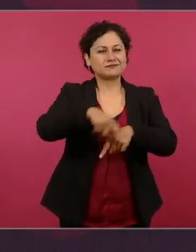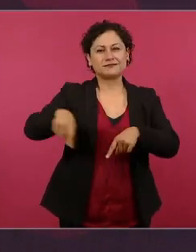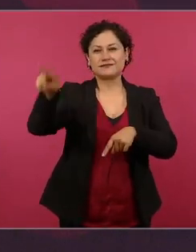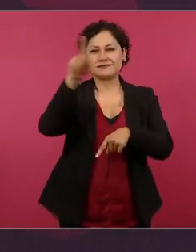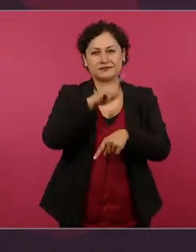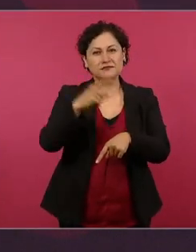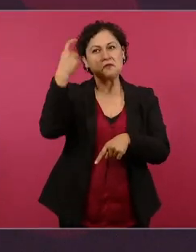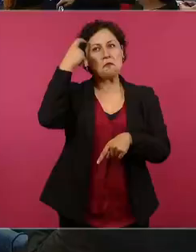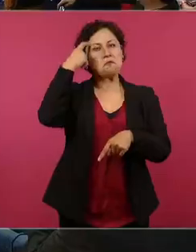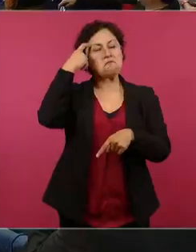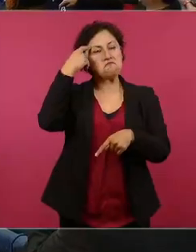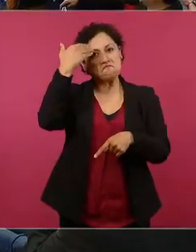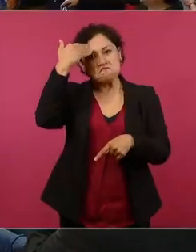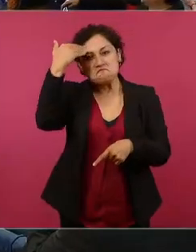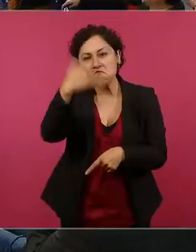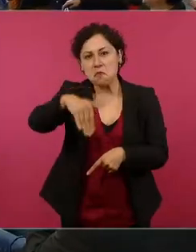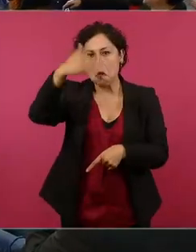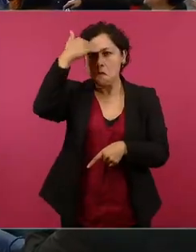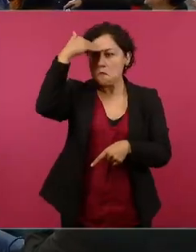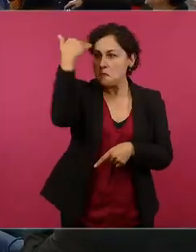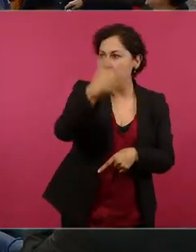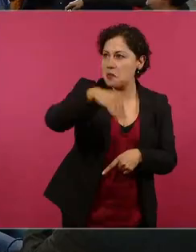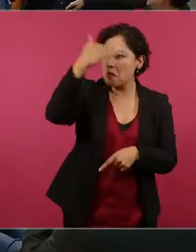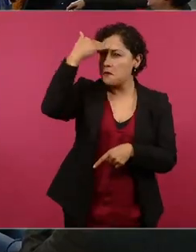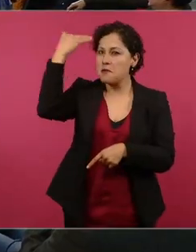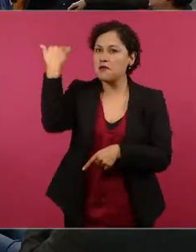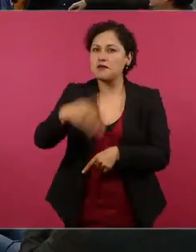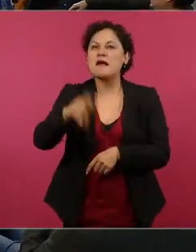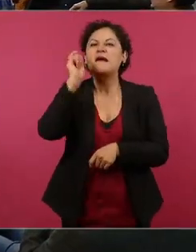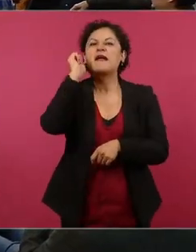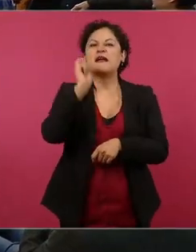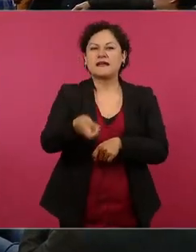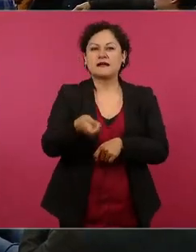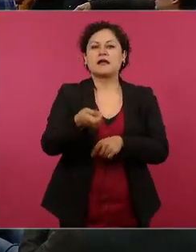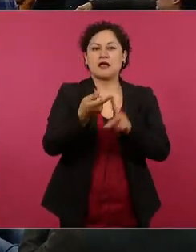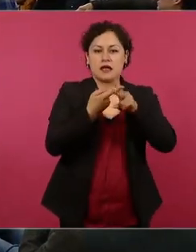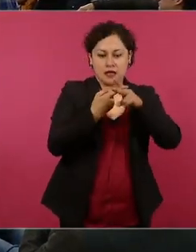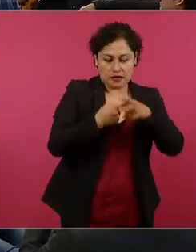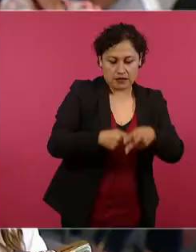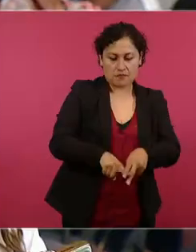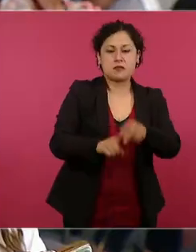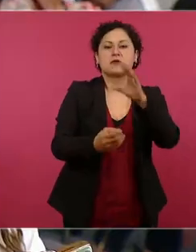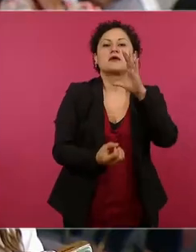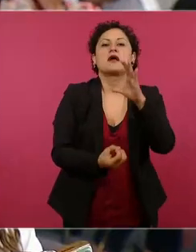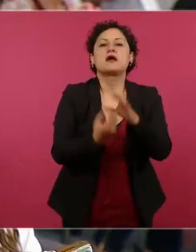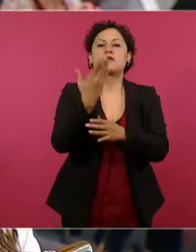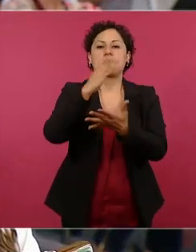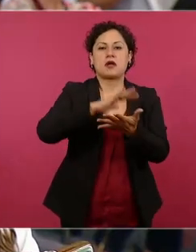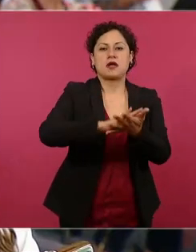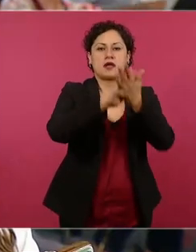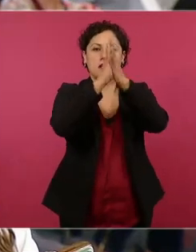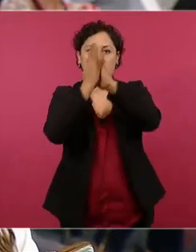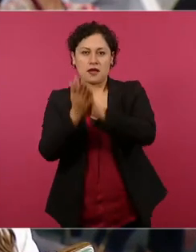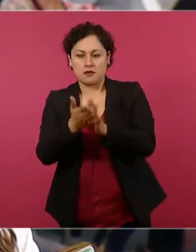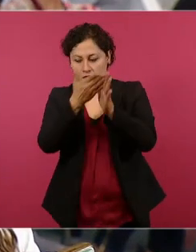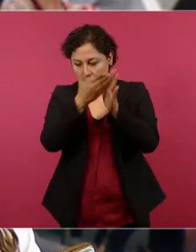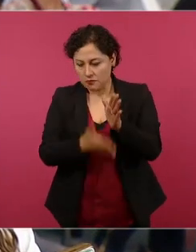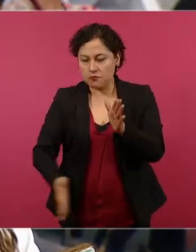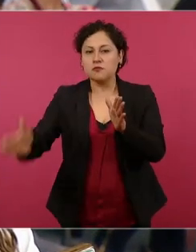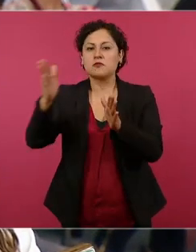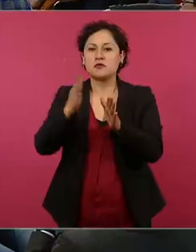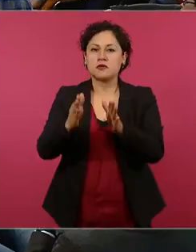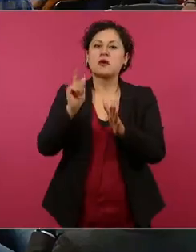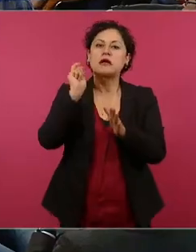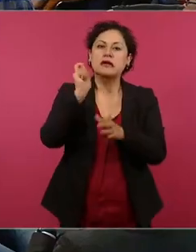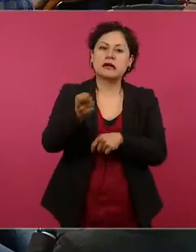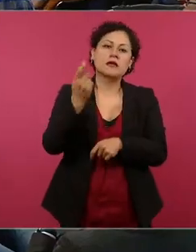iniciamos no solo una etapa nueva en lo económico, en lo social, en lo político, también en el